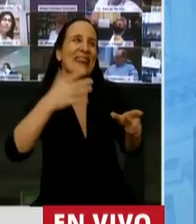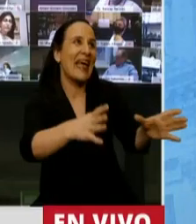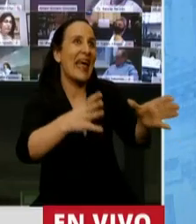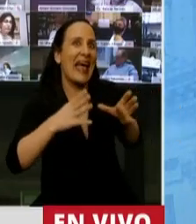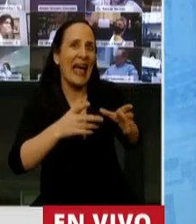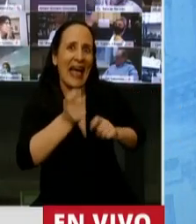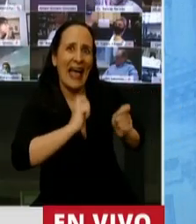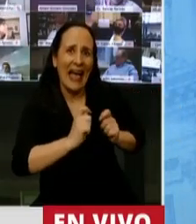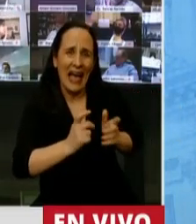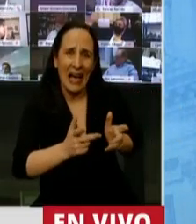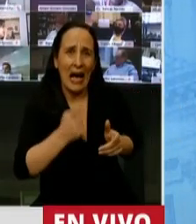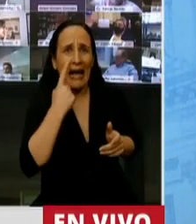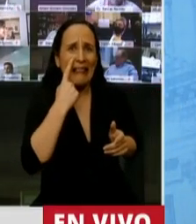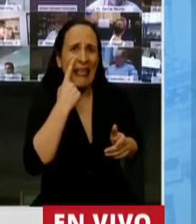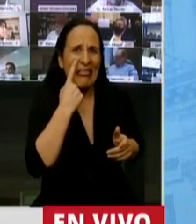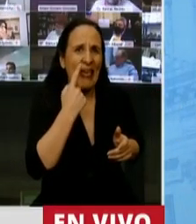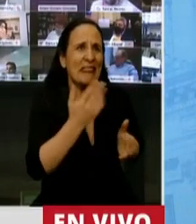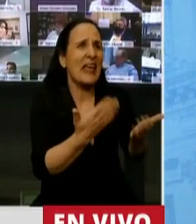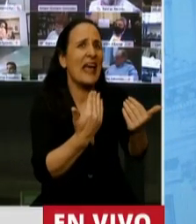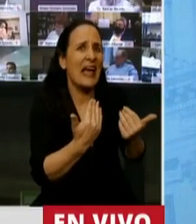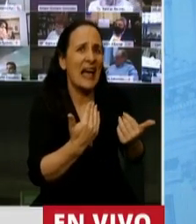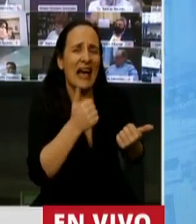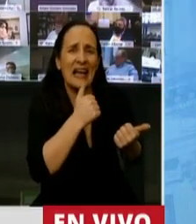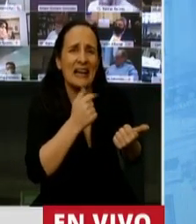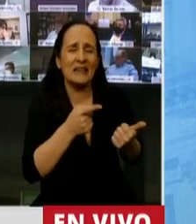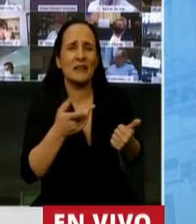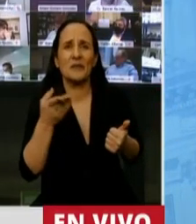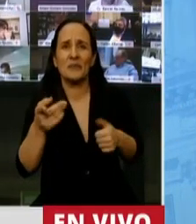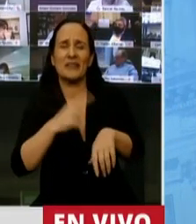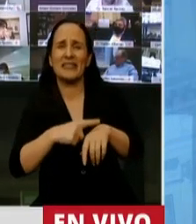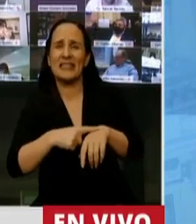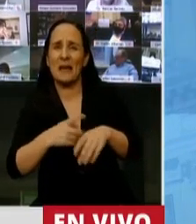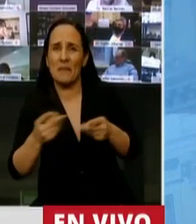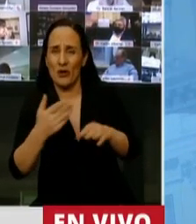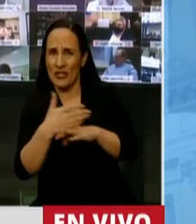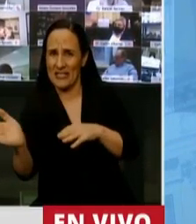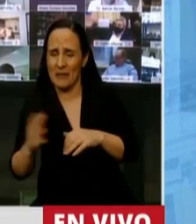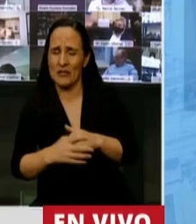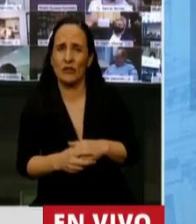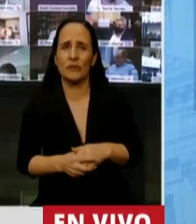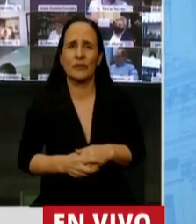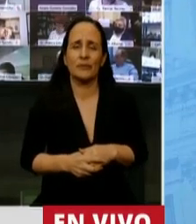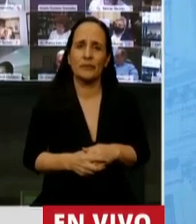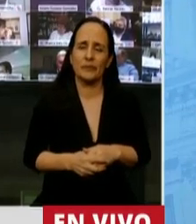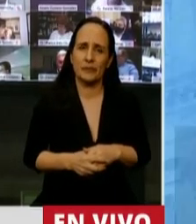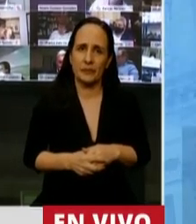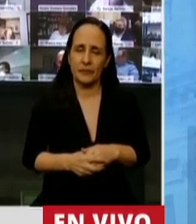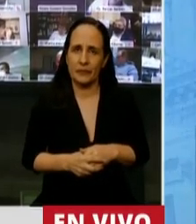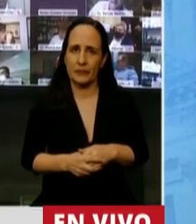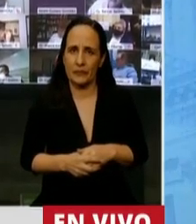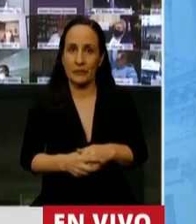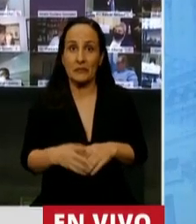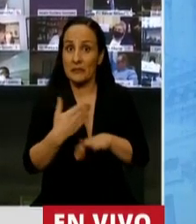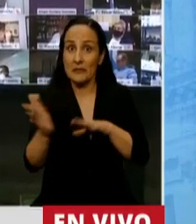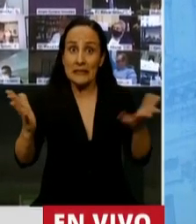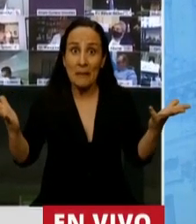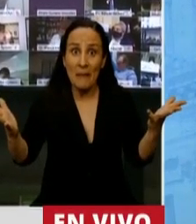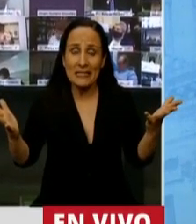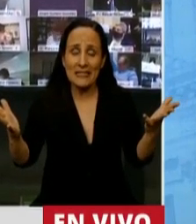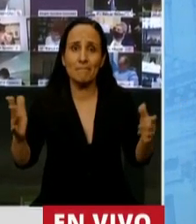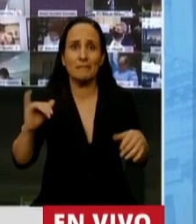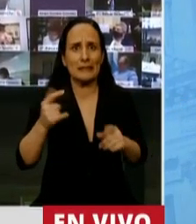a pedir al intendente la pastillita para, la plaquita para comprar la pastilla para la presión? ¿Sí? ¿Ya me pasé?